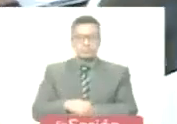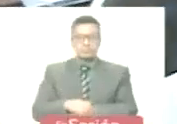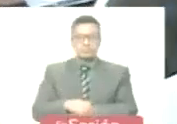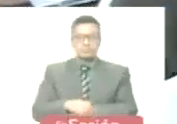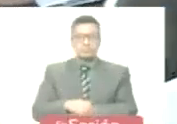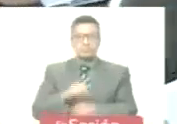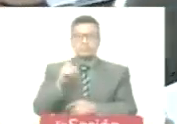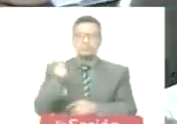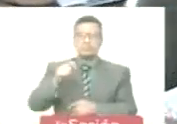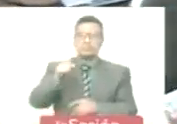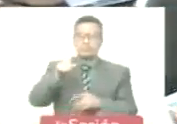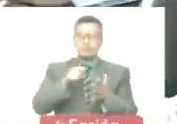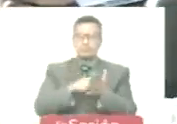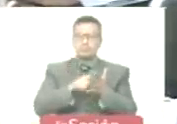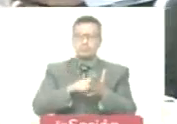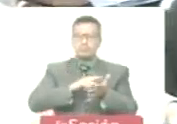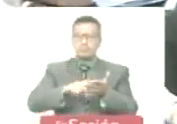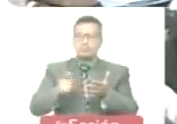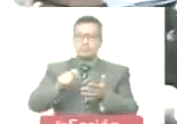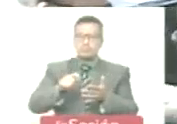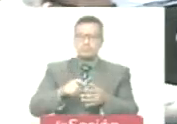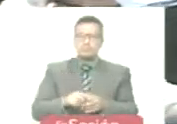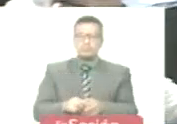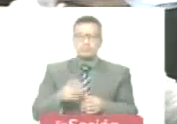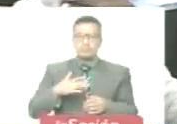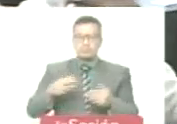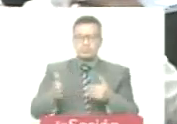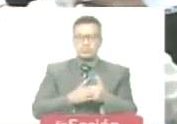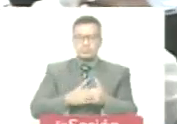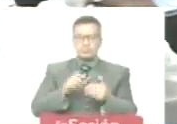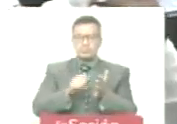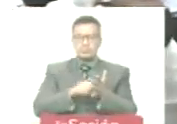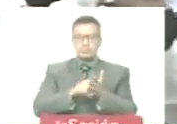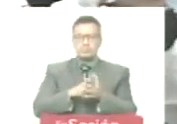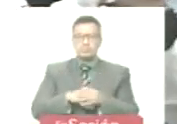¿Alguien más en este punto? Se cierra el punto.